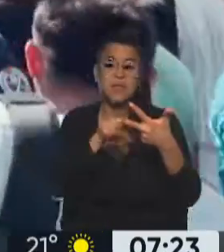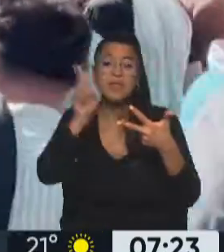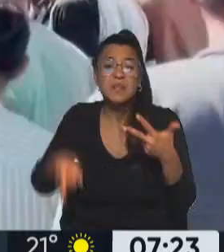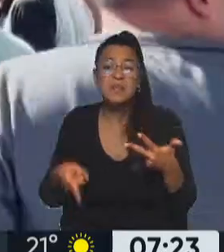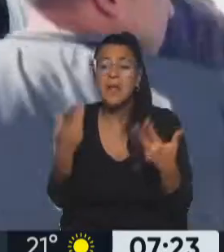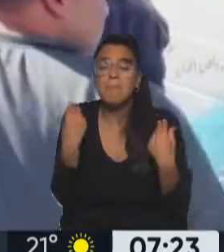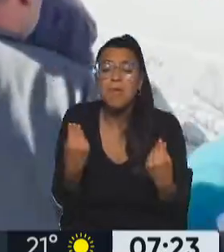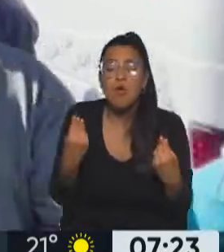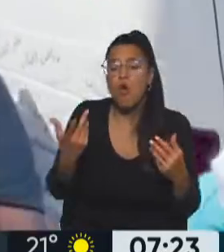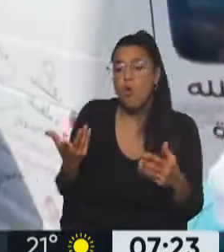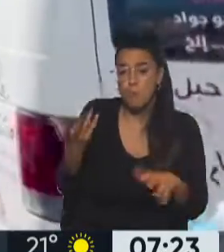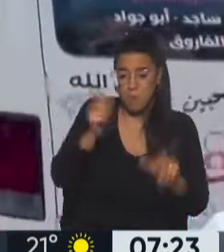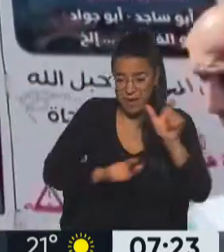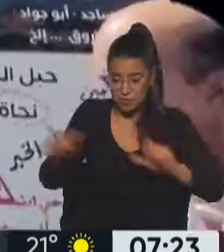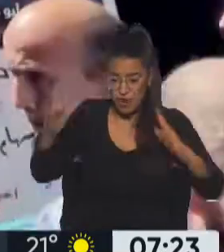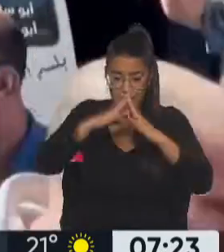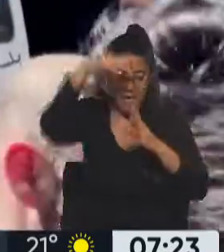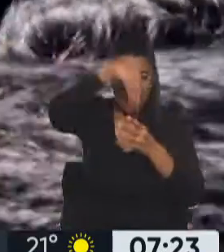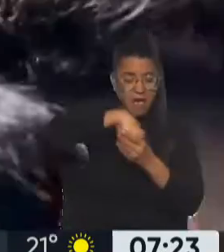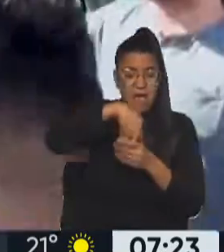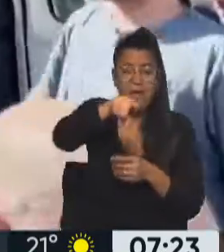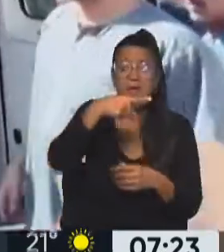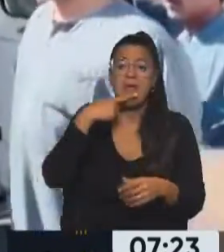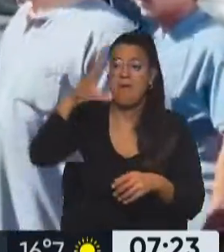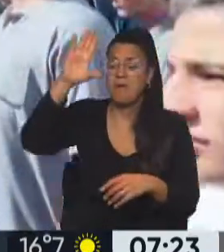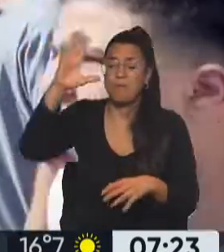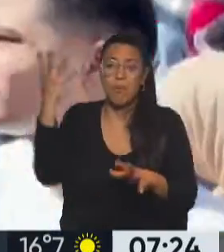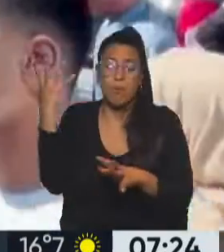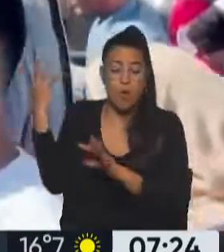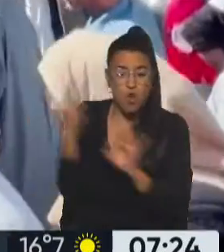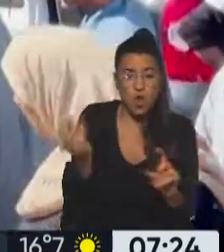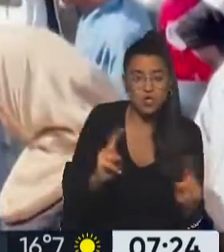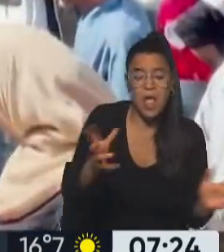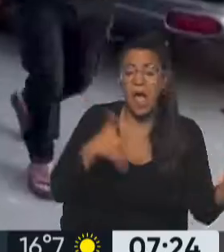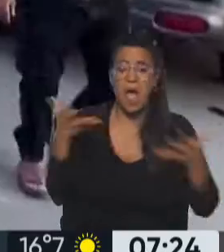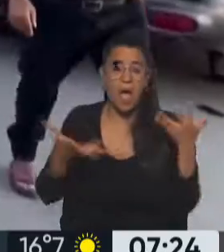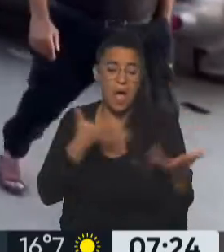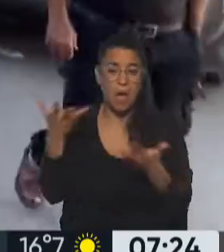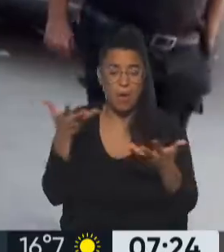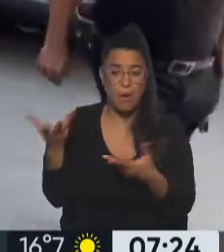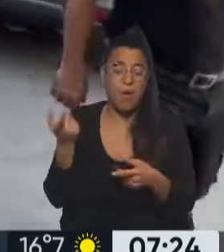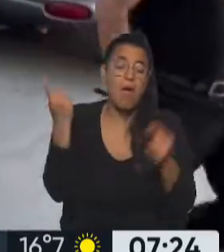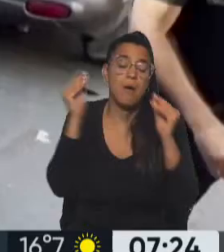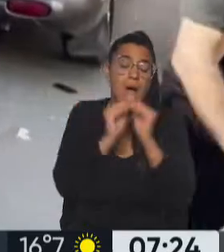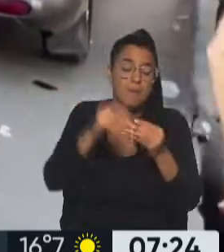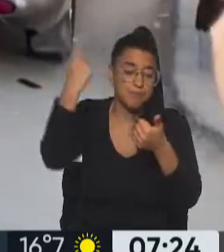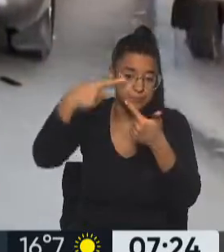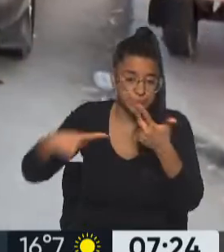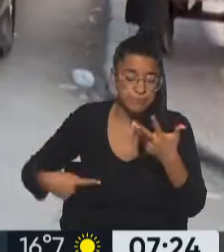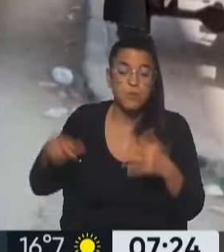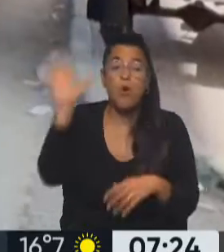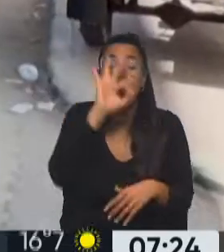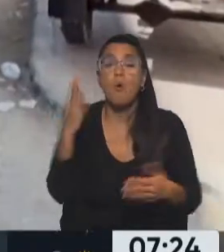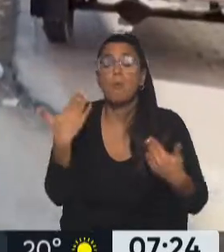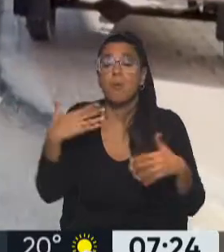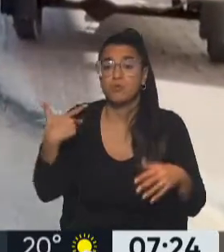operativo, porque la gente estaba en la casa, el ejército no llegaba, por diferentes motivos, o quizás, te